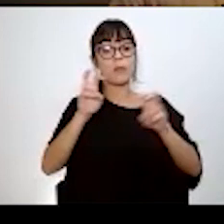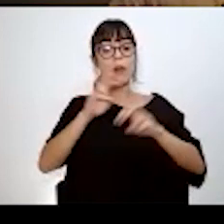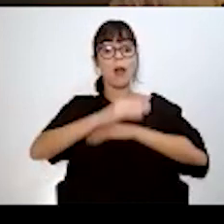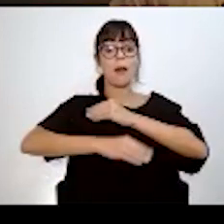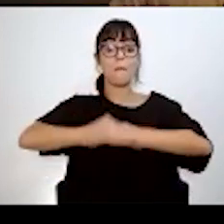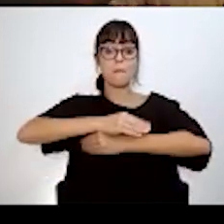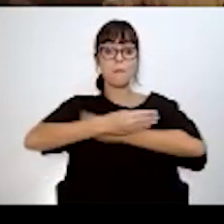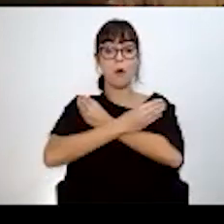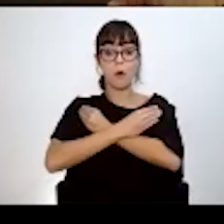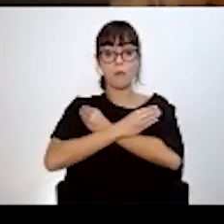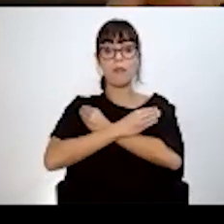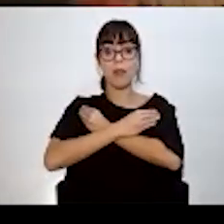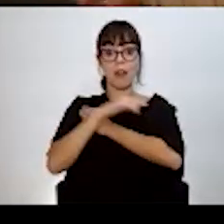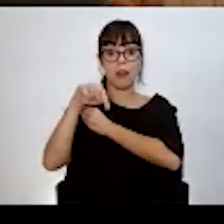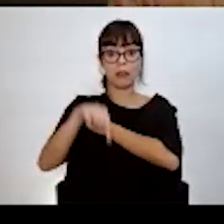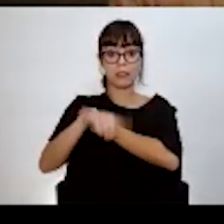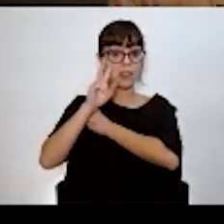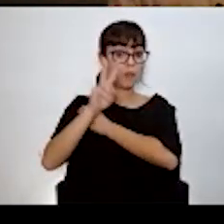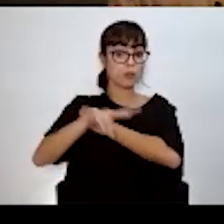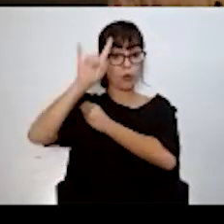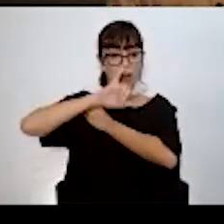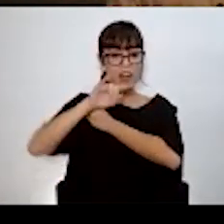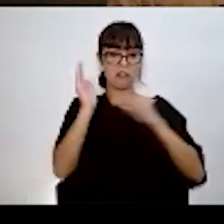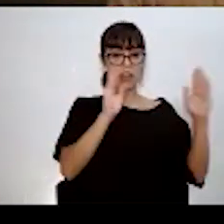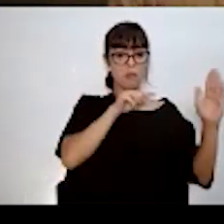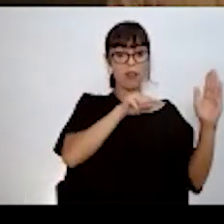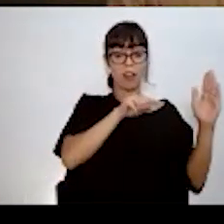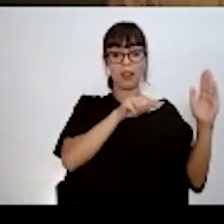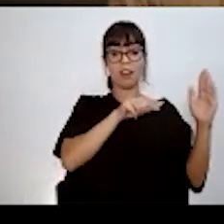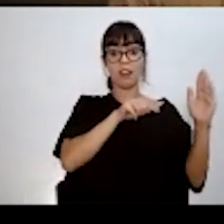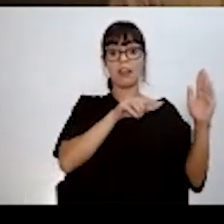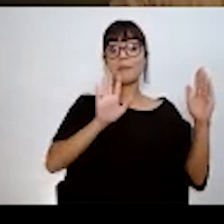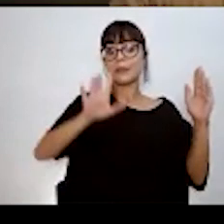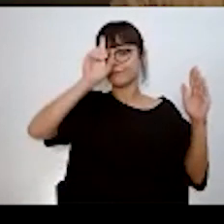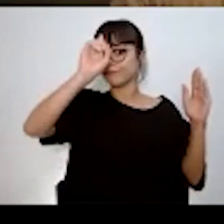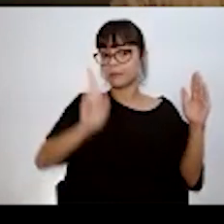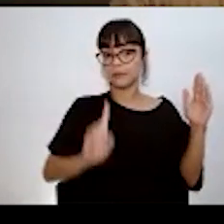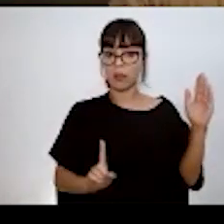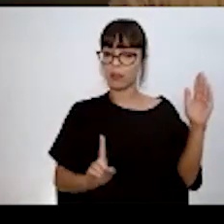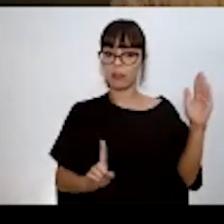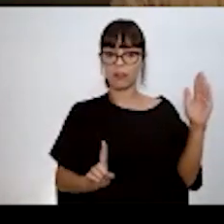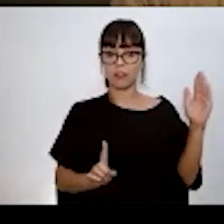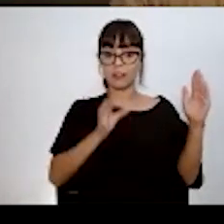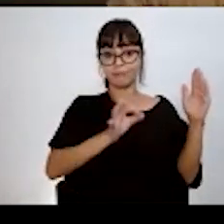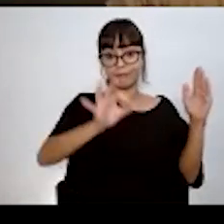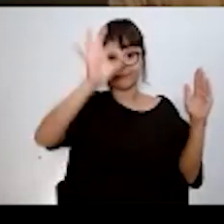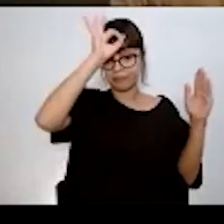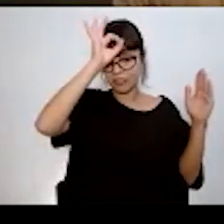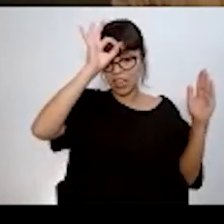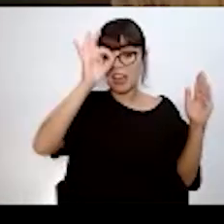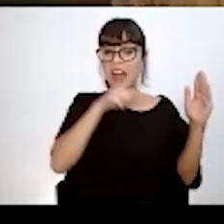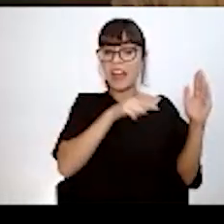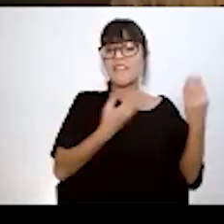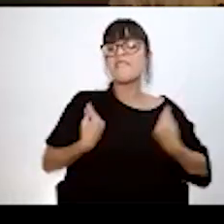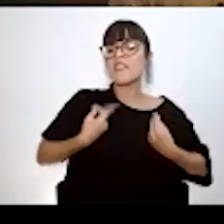de esta institución proceden de ese periodo cronológico, pero no sabemos, no tenemos ni idea de cómo vivían. Sabemos, o